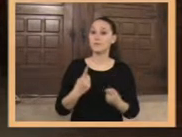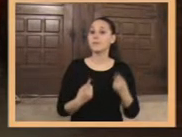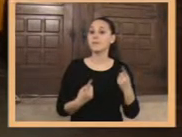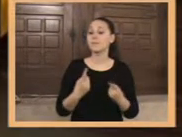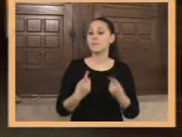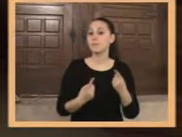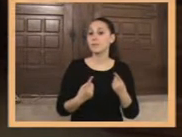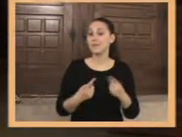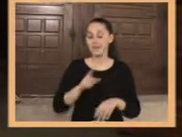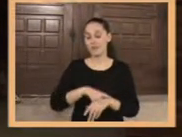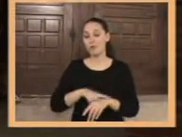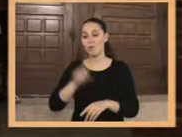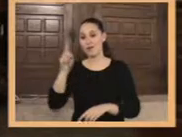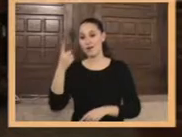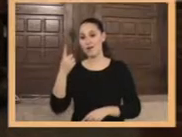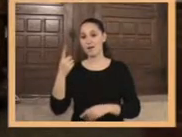se van antes de la cuenta